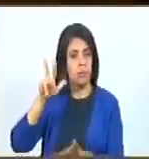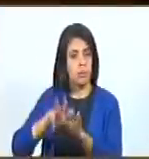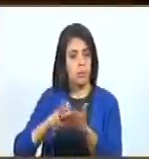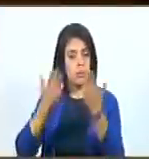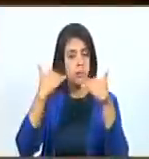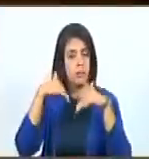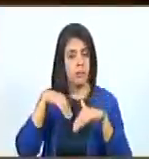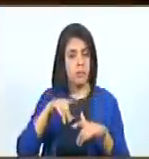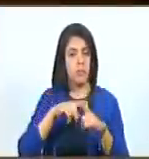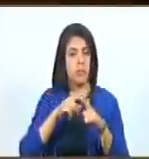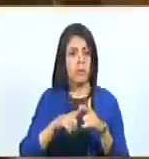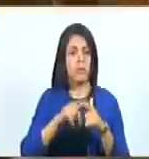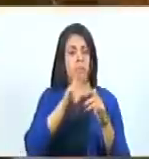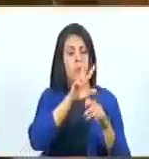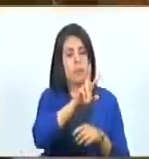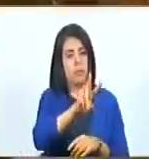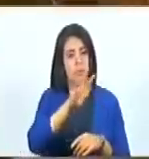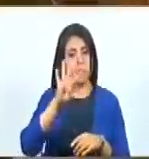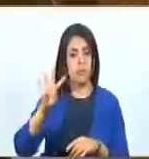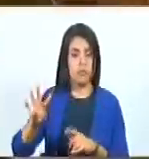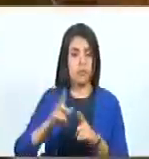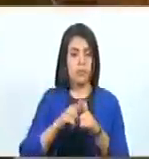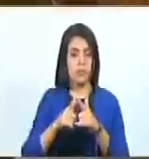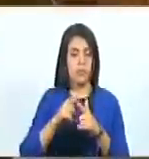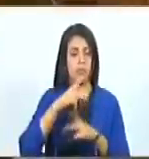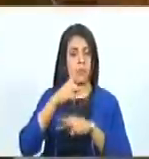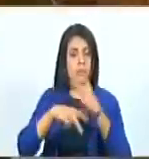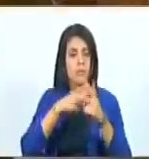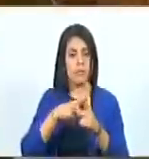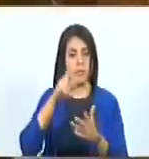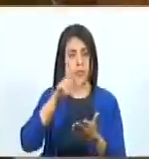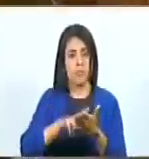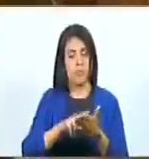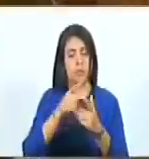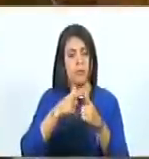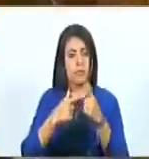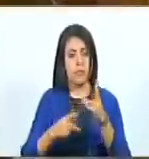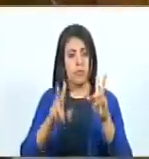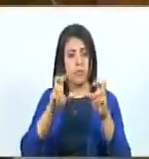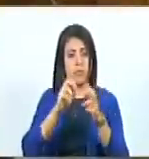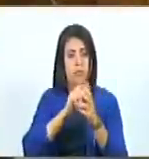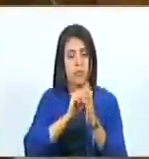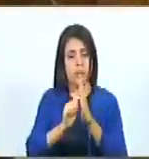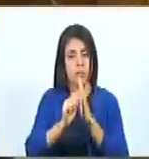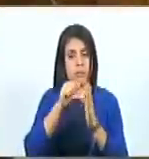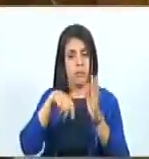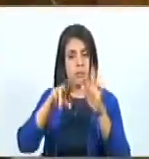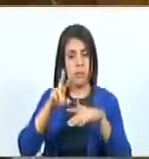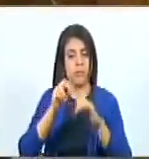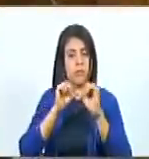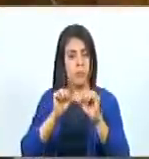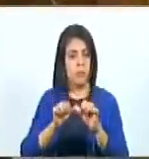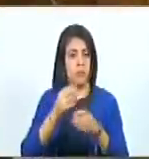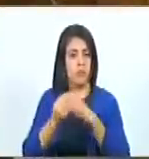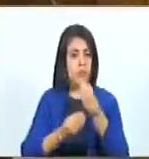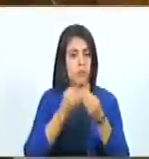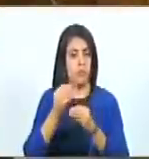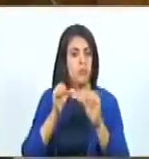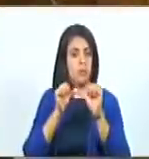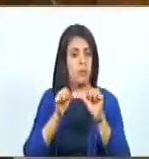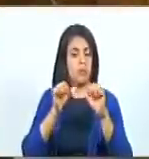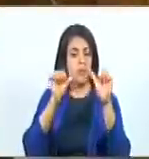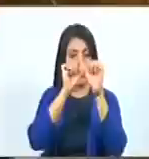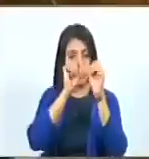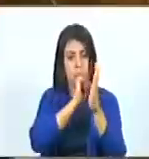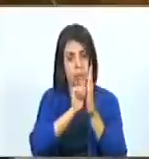aprobado, siguiente. Vigésimo cuarto, se propone aprobar el contenido del nuevo artículo 12, quedando redactado de la siguiente